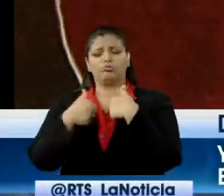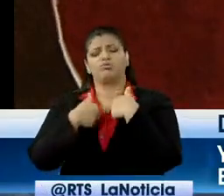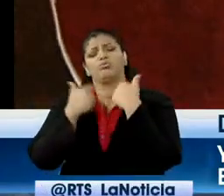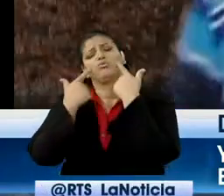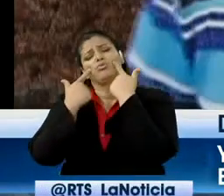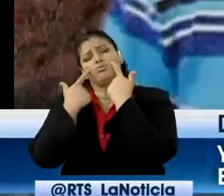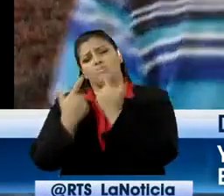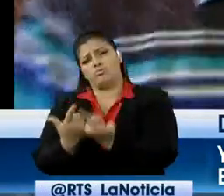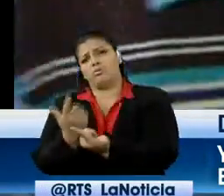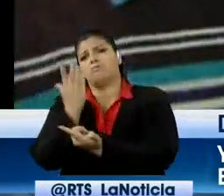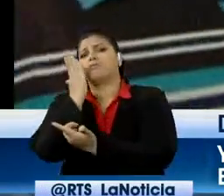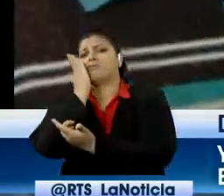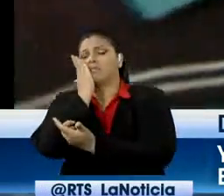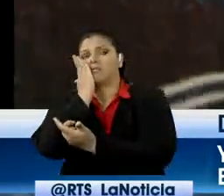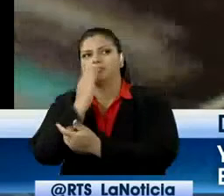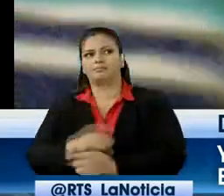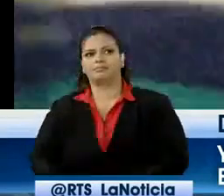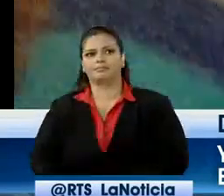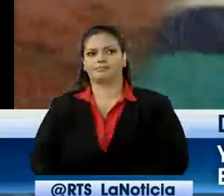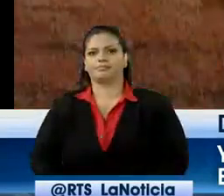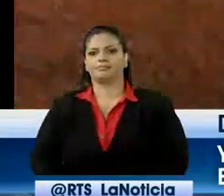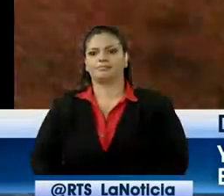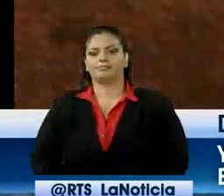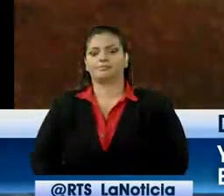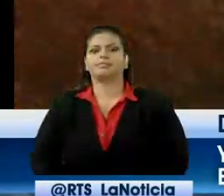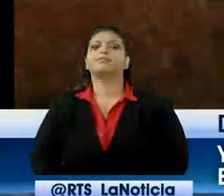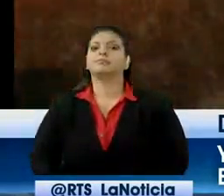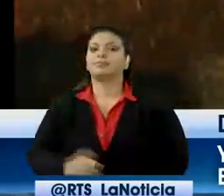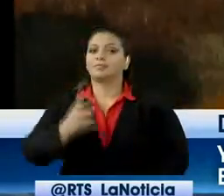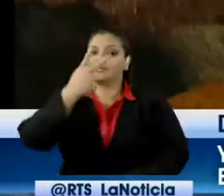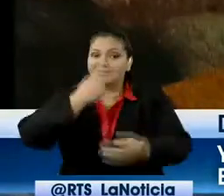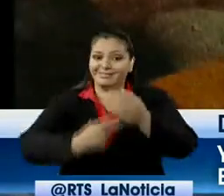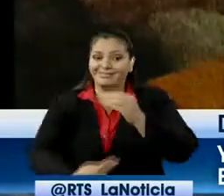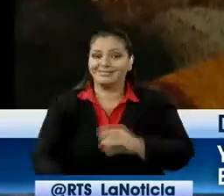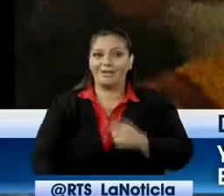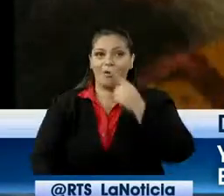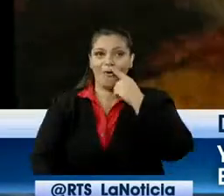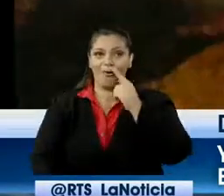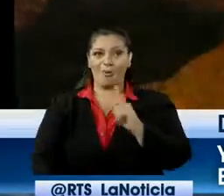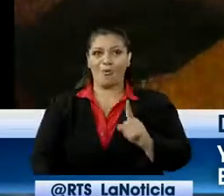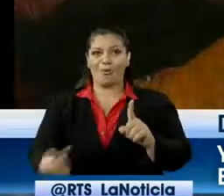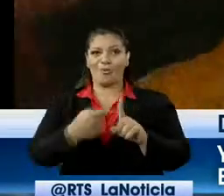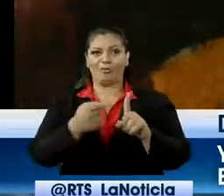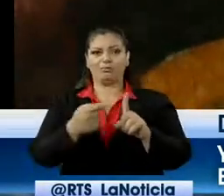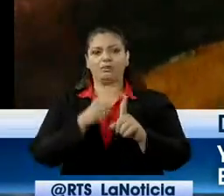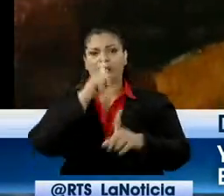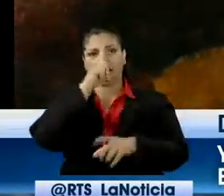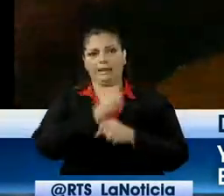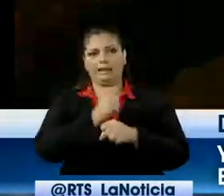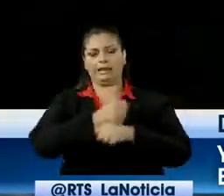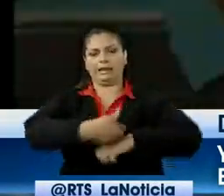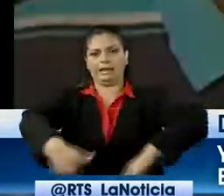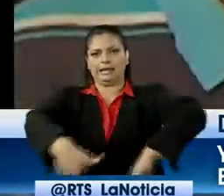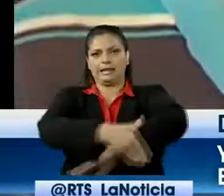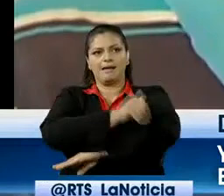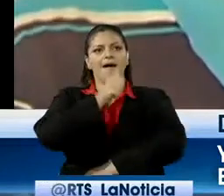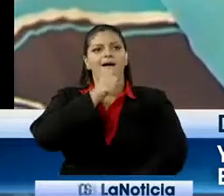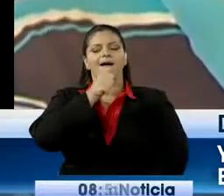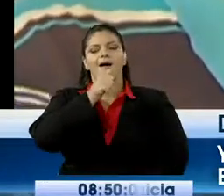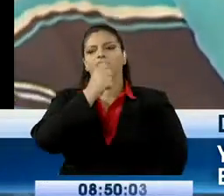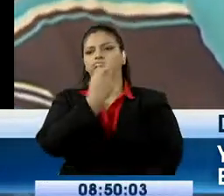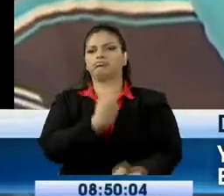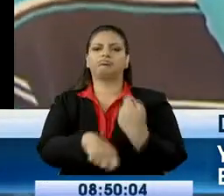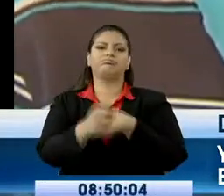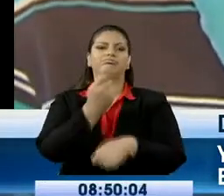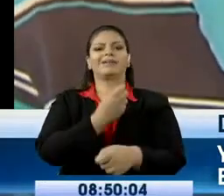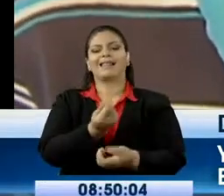mamá. El único hijo de Dominga es quien vela por ellas. Vende botellas de agua, pero dice que no le alcanza. Así como en